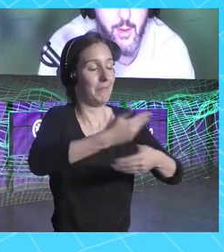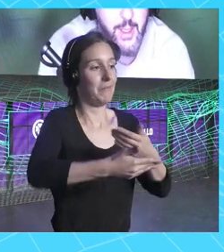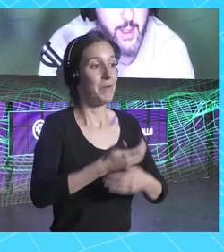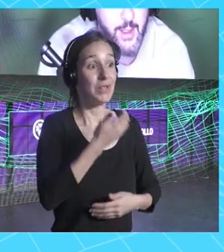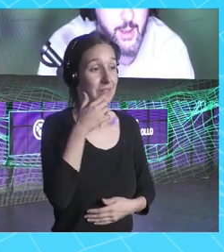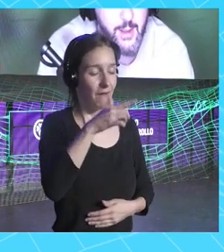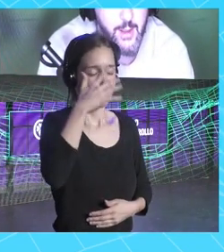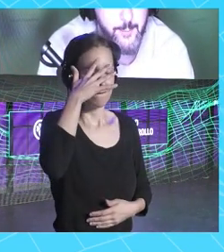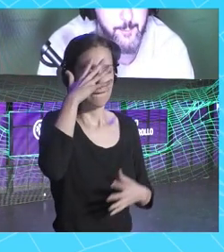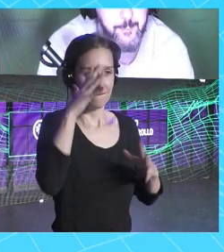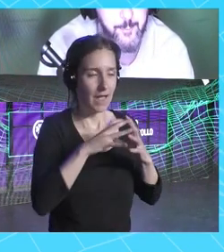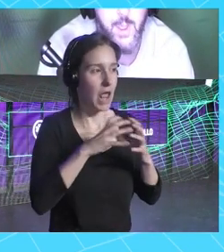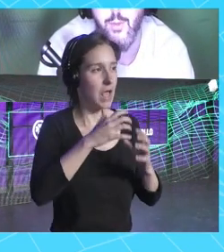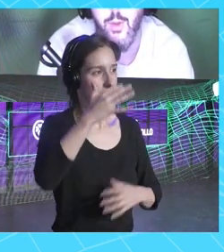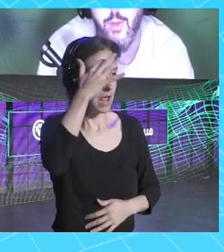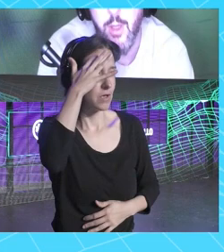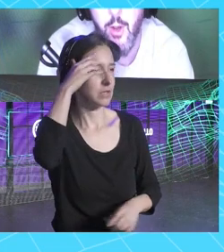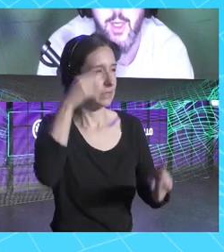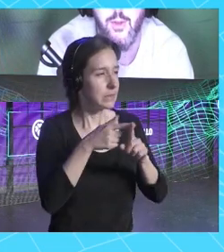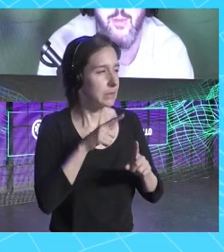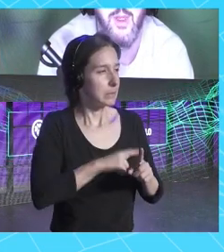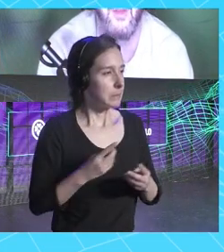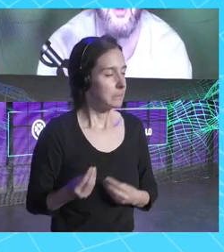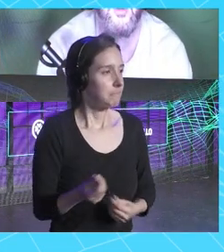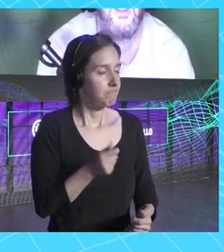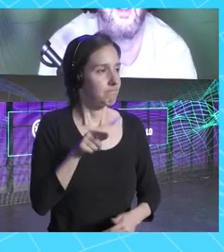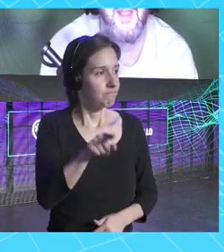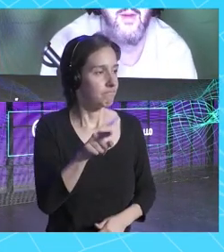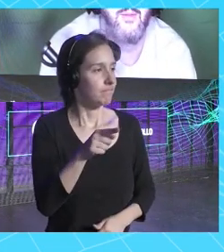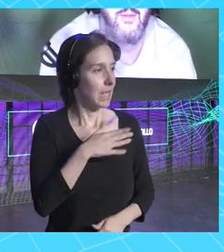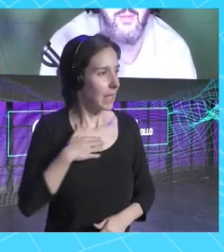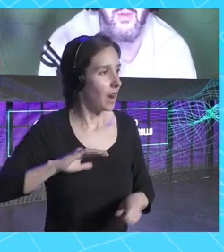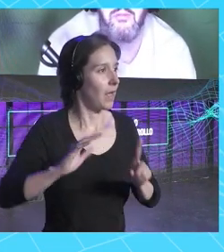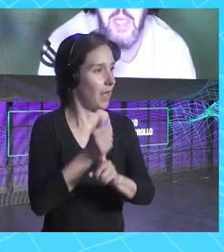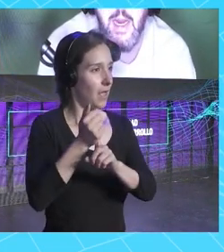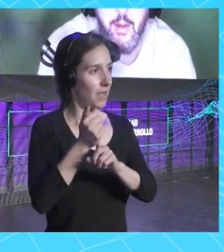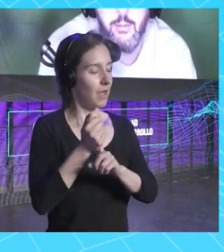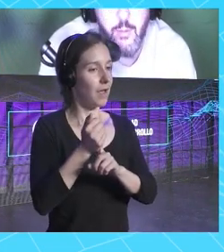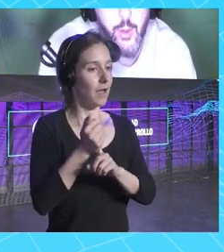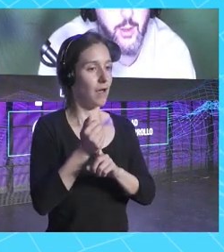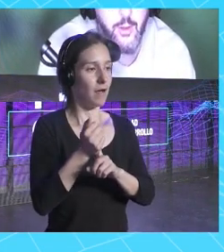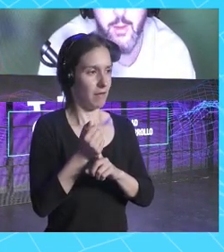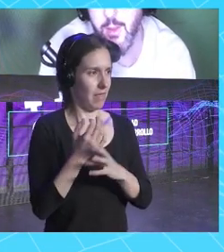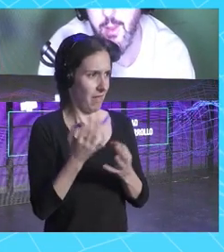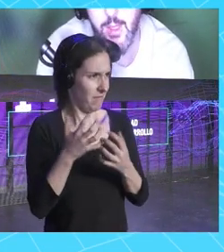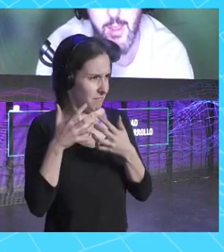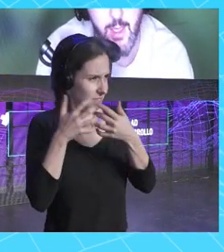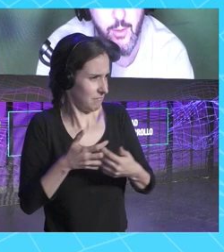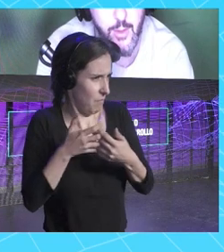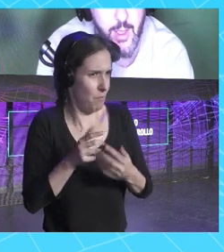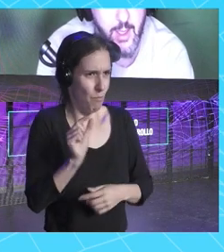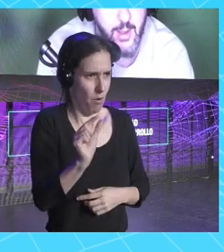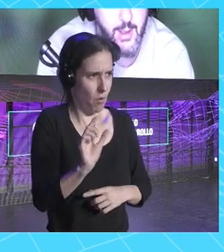y y tu intuición y tu convicción te hacen pues pelear un poquito aunque sea